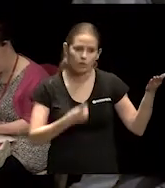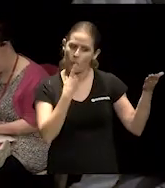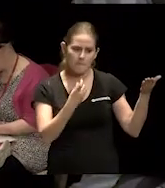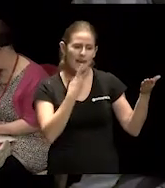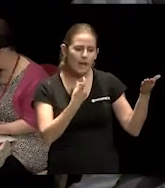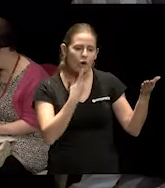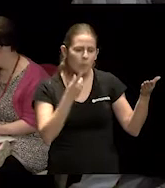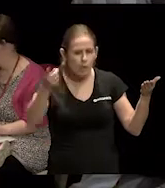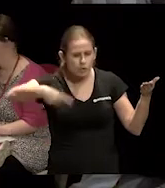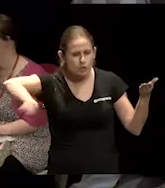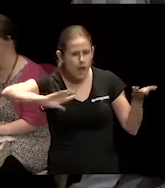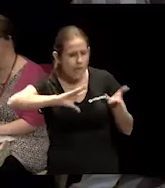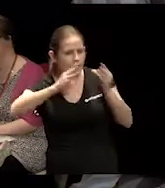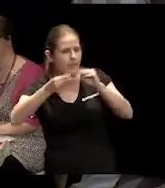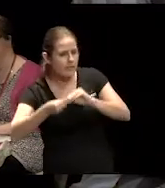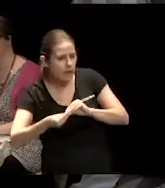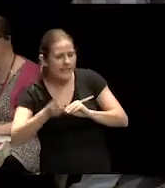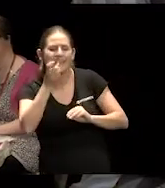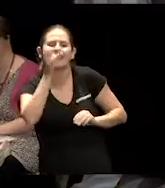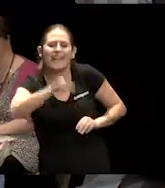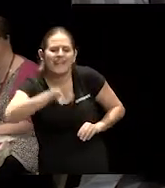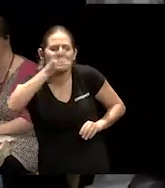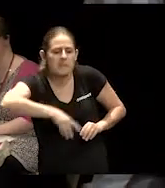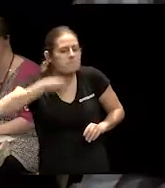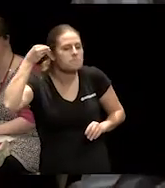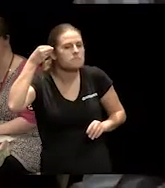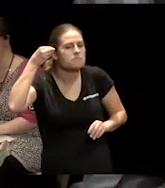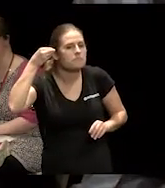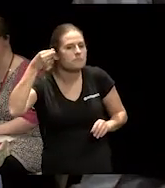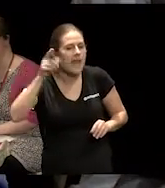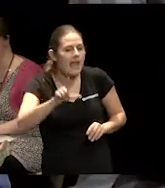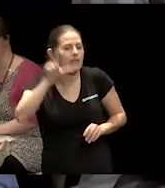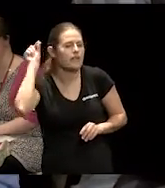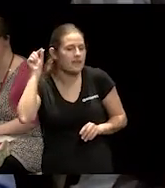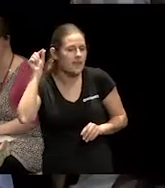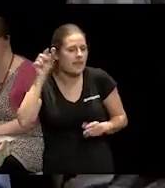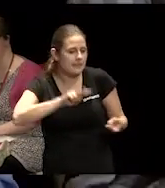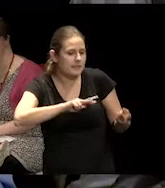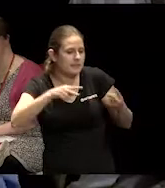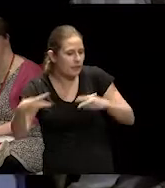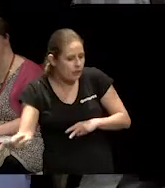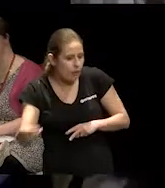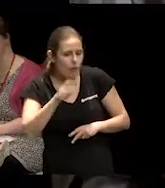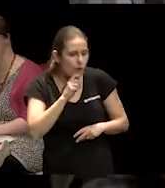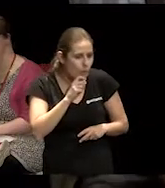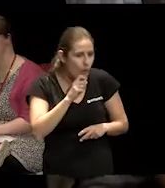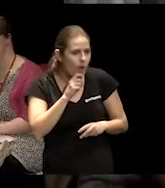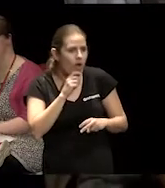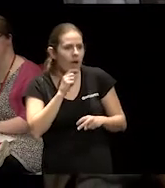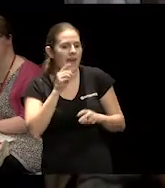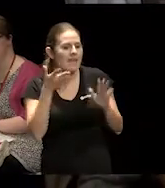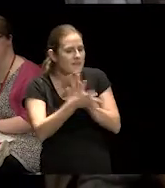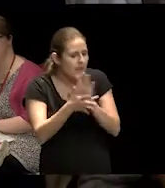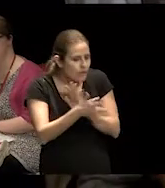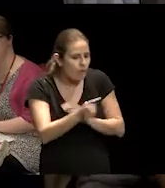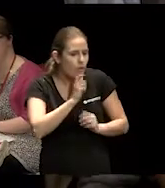de una interpretación abierta, quién decide la interpretación de el porqué, los cómos y los paraqués de los hechos? O sea, os metéis en